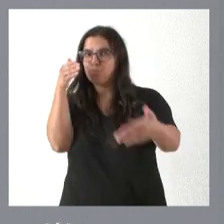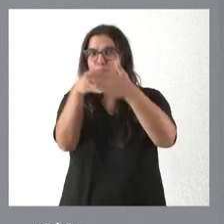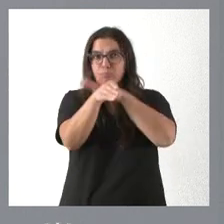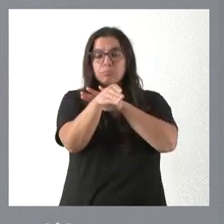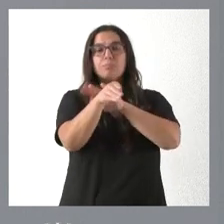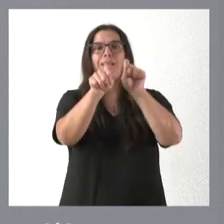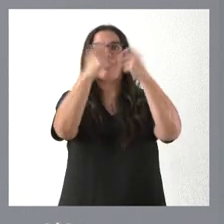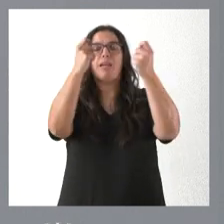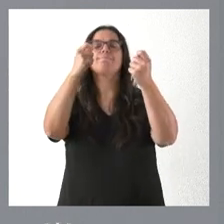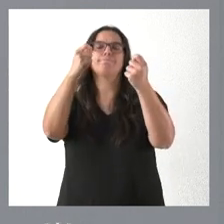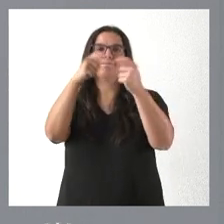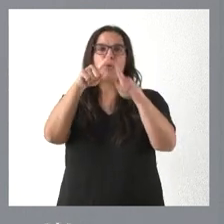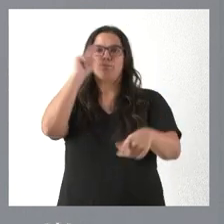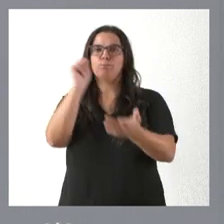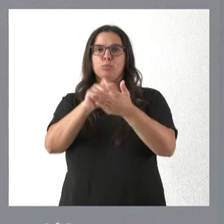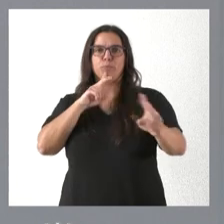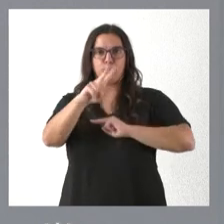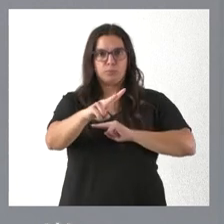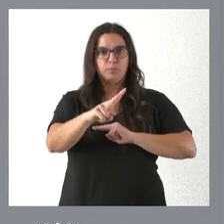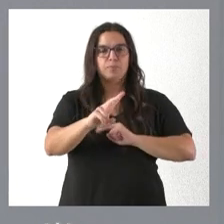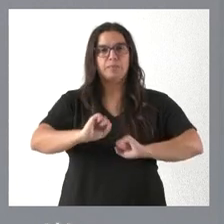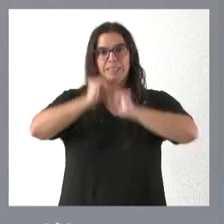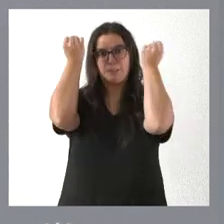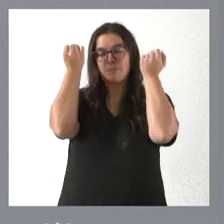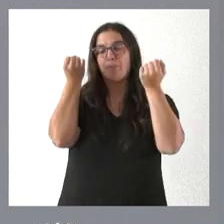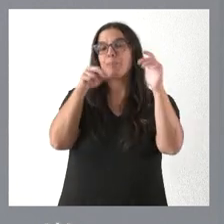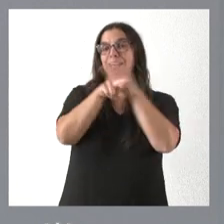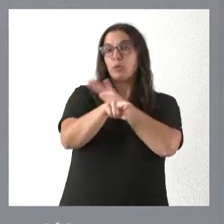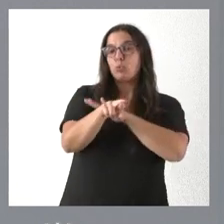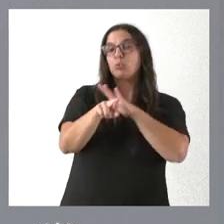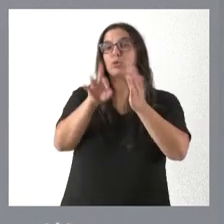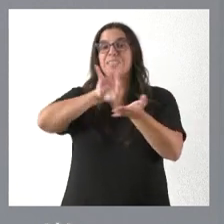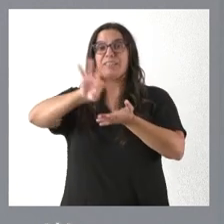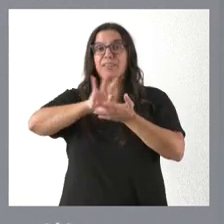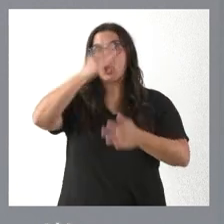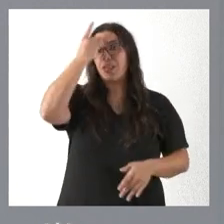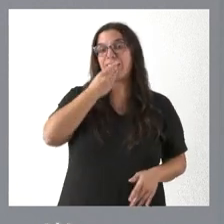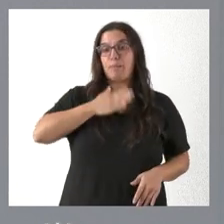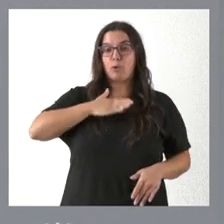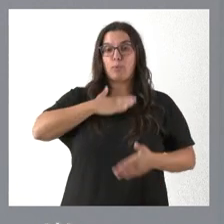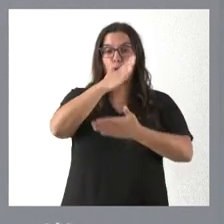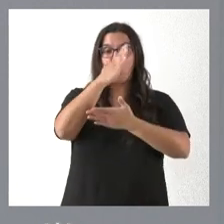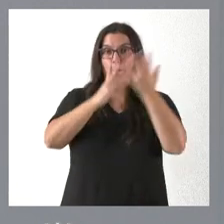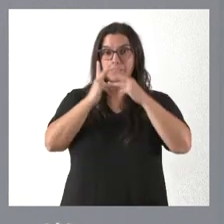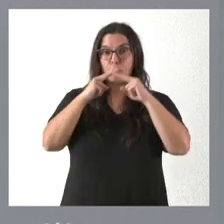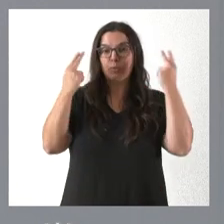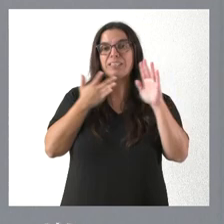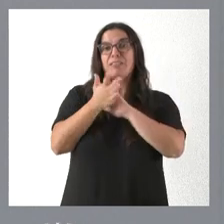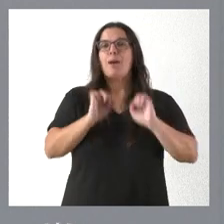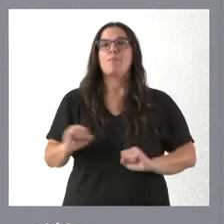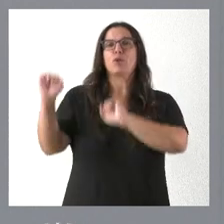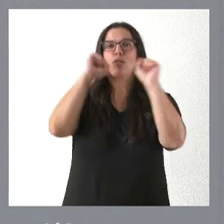digitales la administración autonómica los recursos y servicios digitales de nuestra administración estarán así mejor protegidos